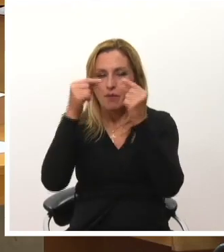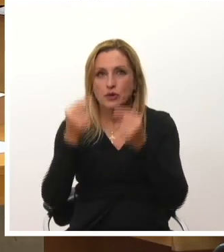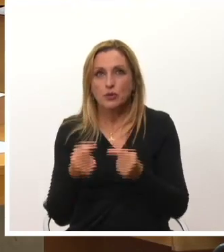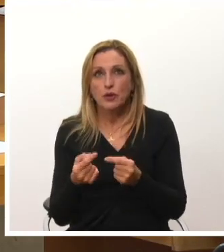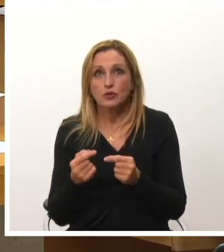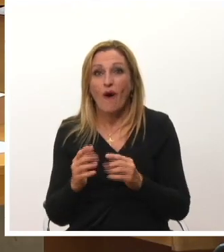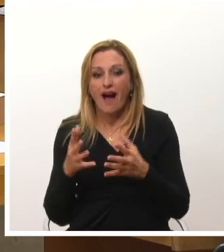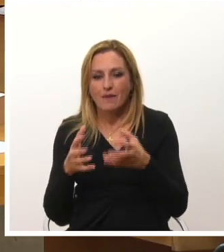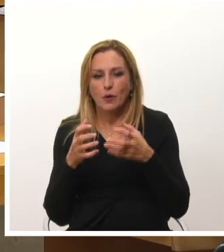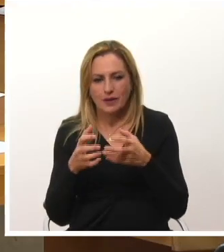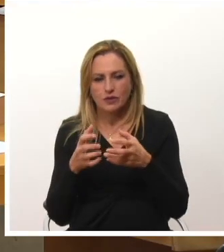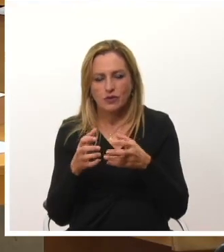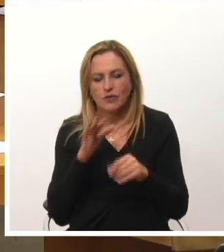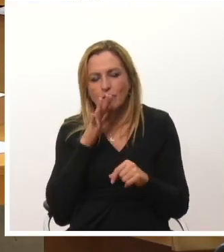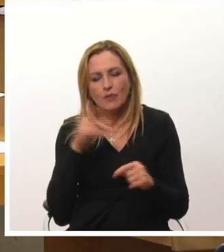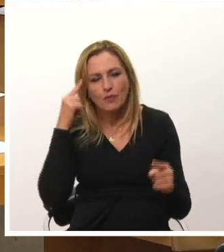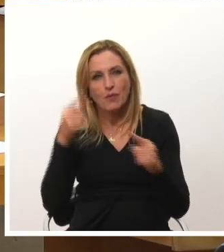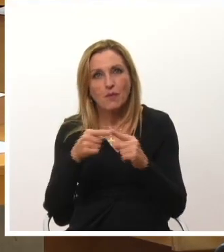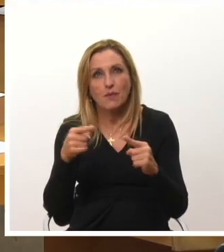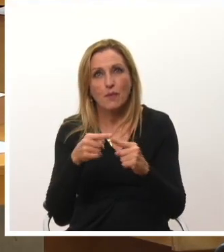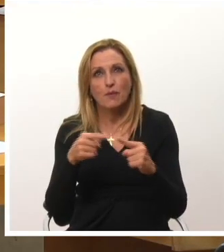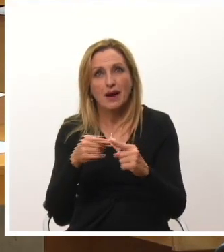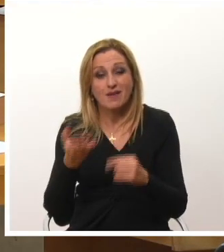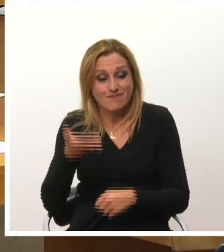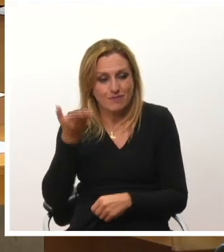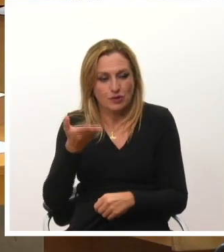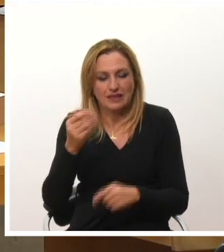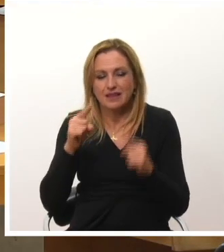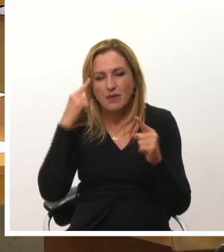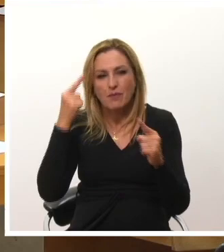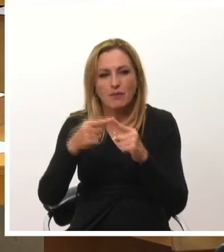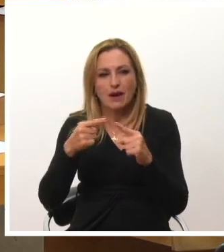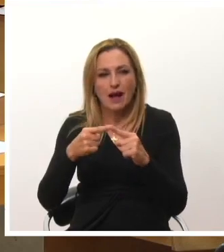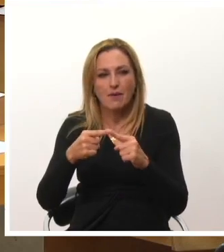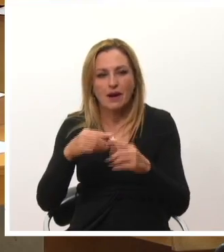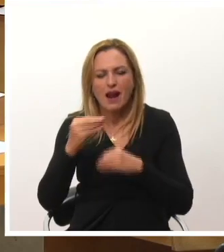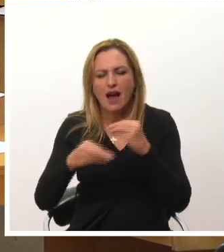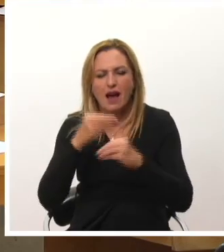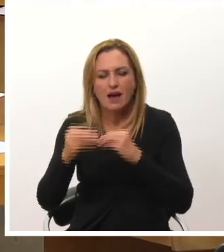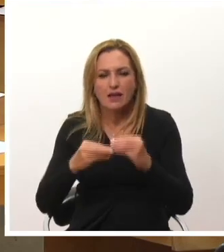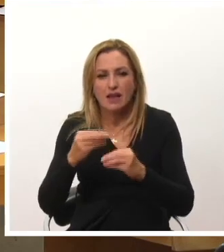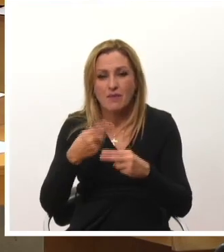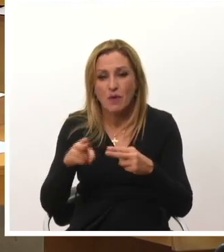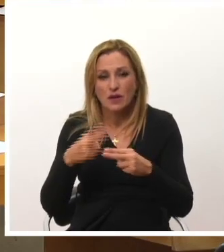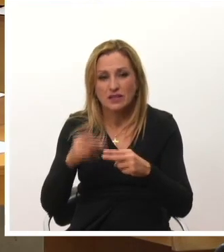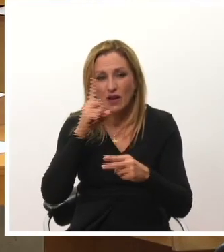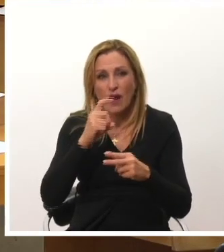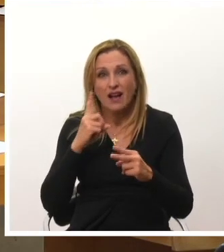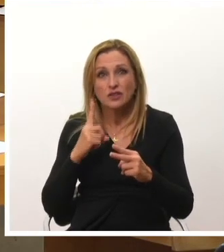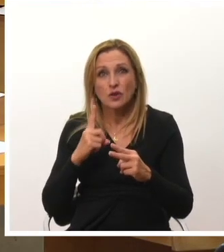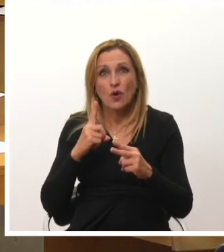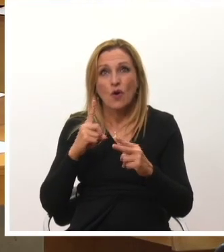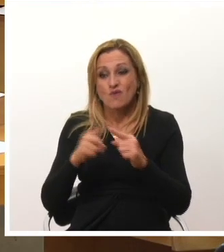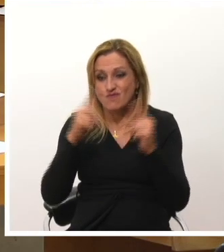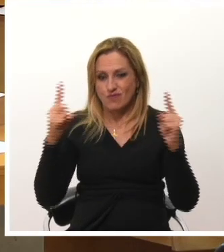aprobación de los presupuestos fundamental para el para la acción política del año que viene de un año entero no podemos dejar colgados a los